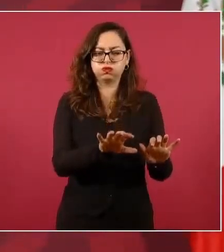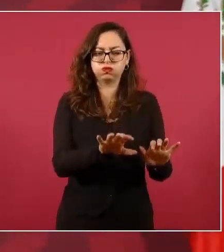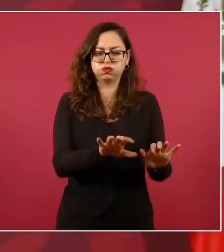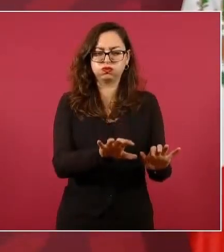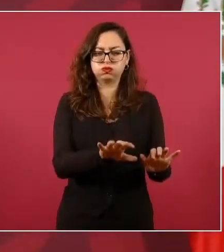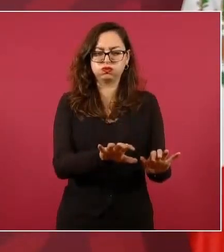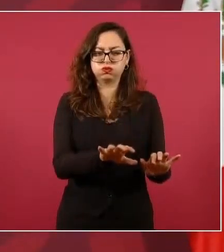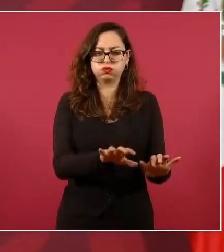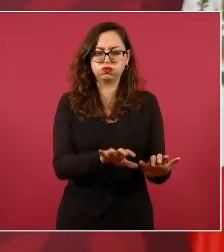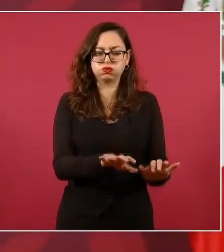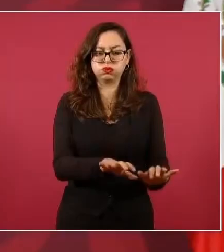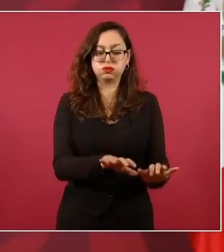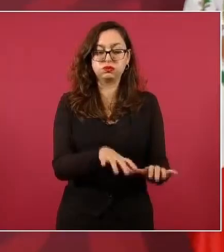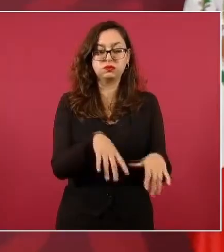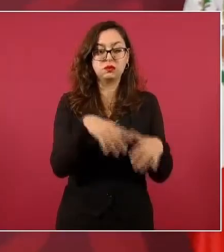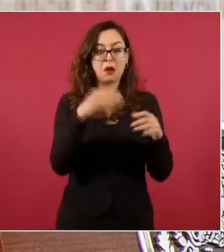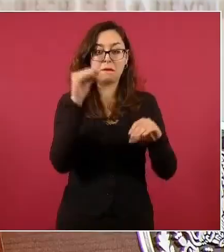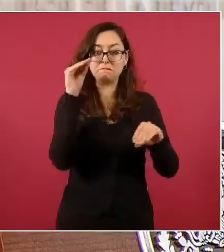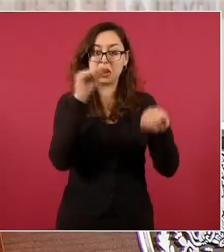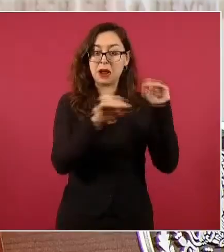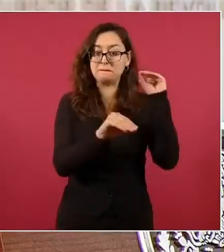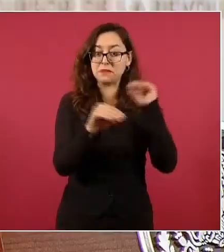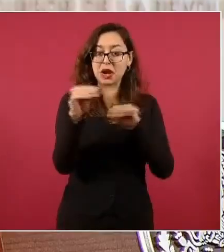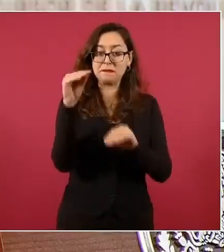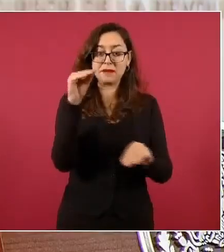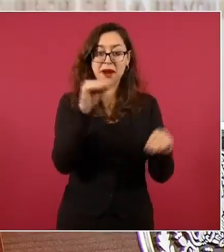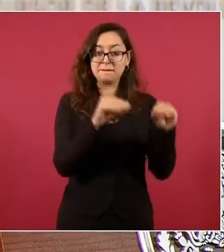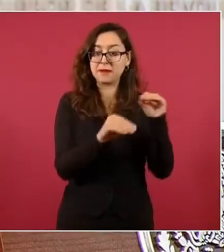El extremo fue